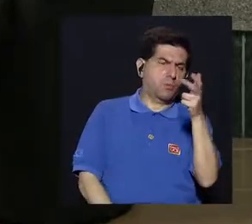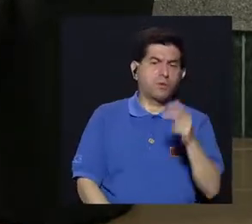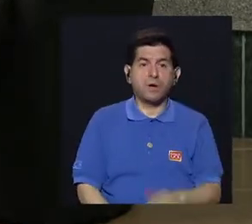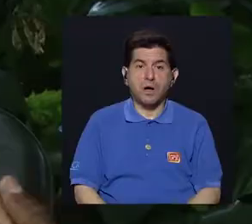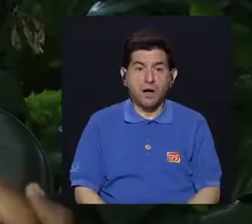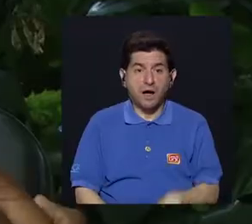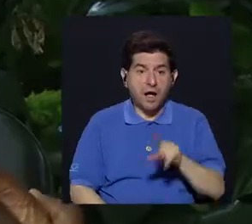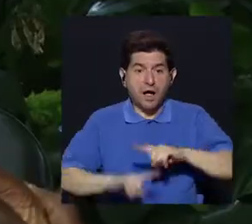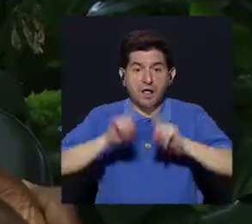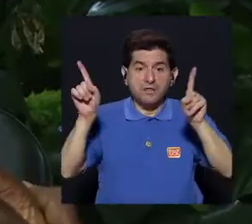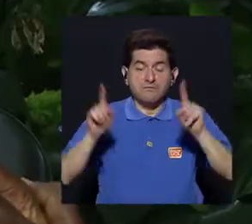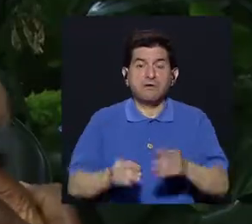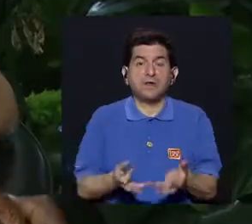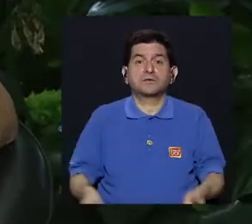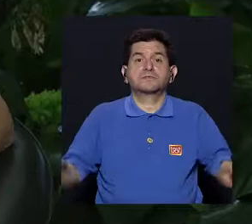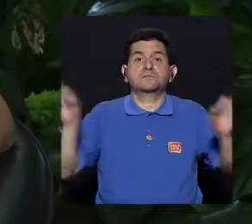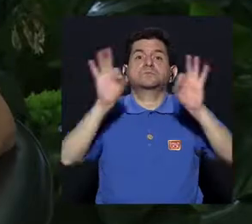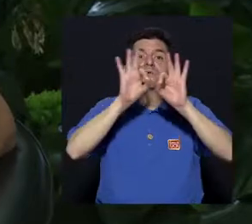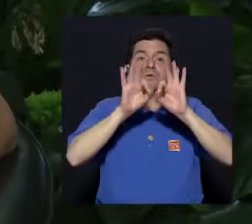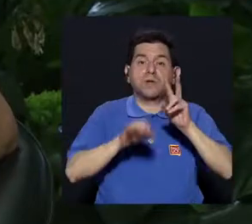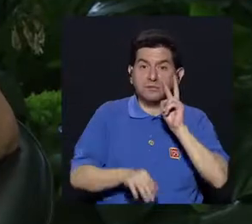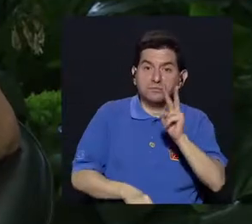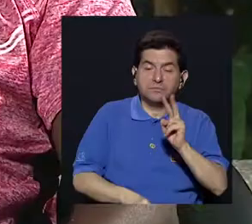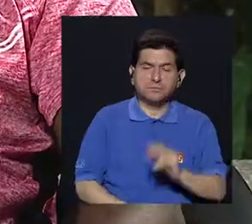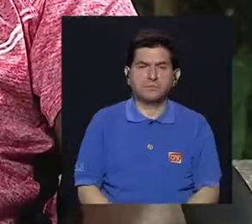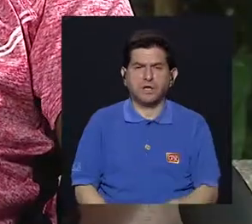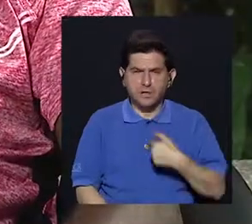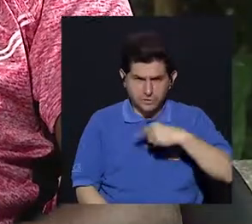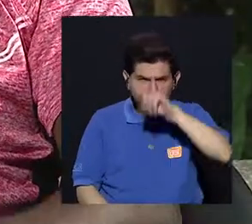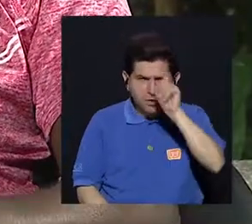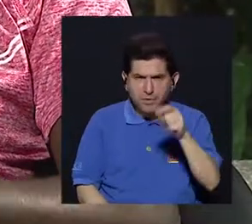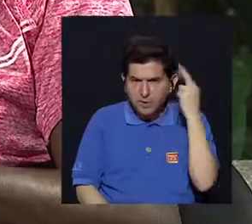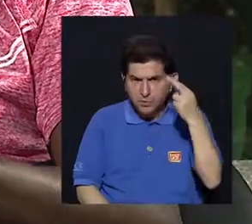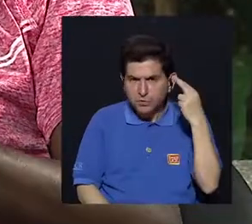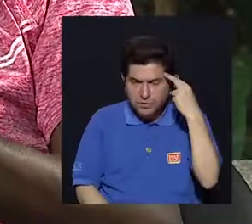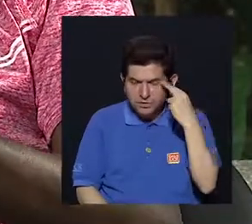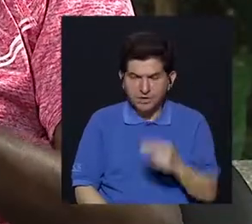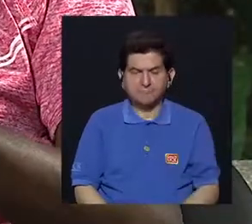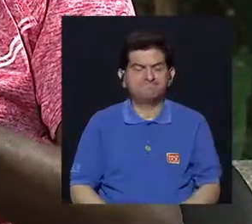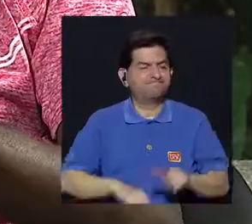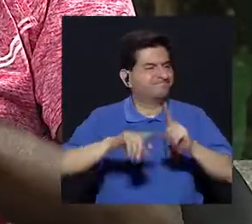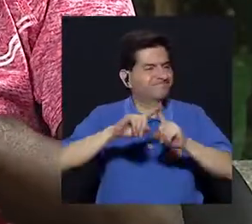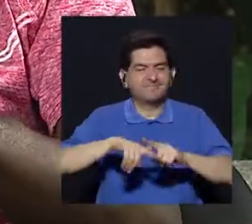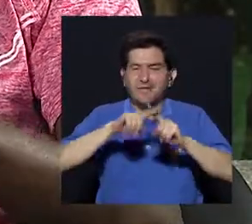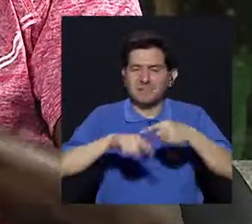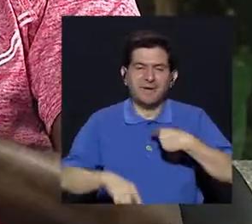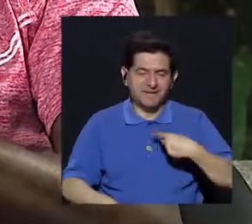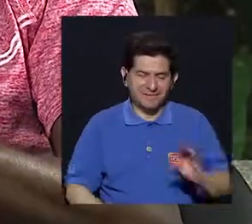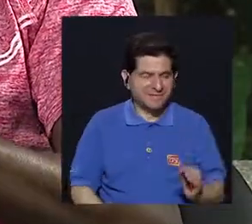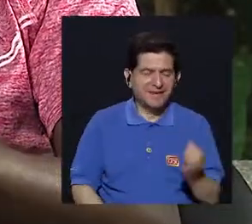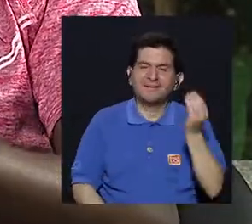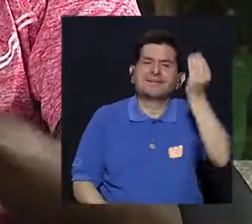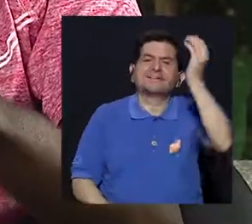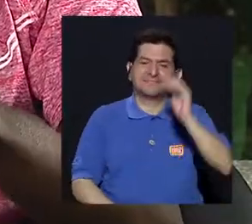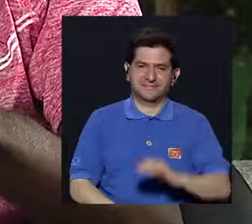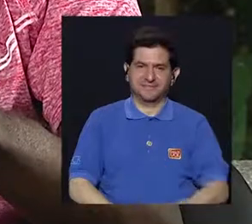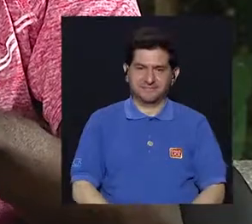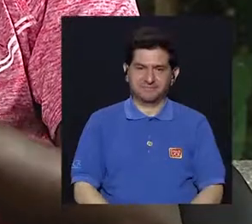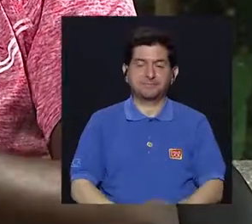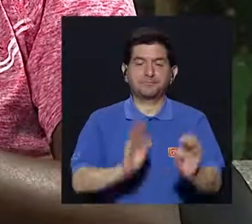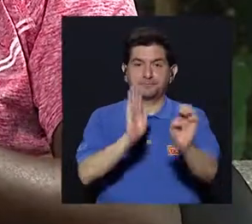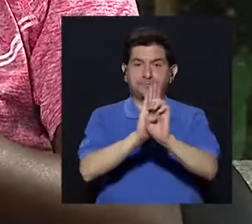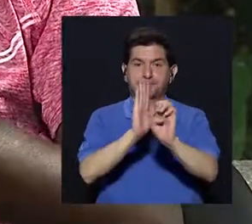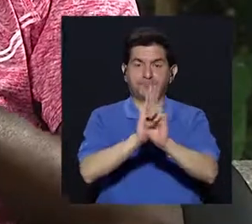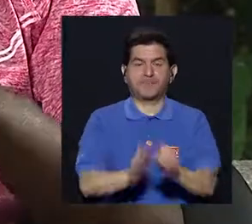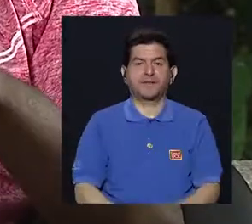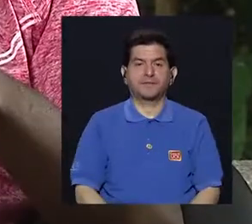muy abismales. Entonces, por ahí es donde oriento la pregunta. Bueno, yo creo que, vamos a ver, depende de donde yo crecí.